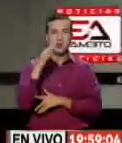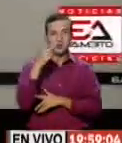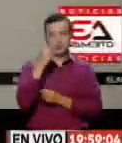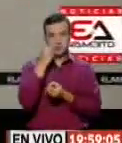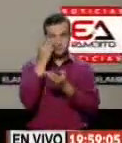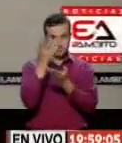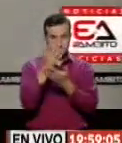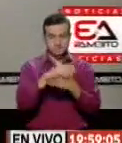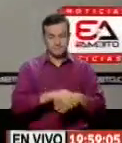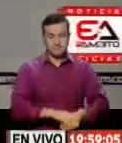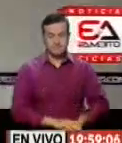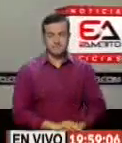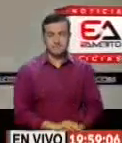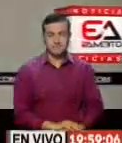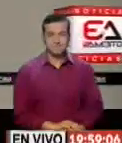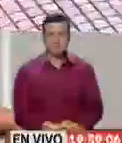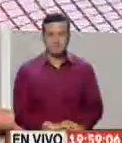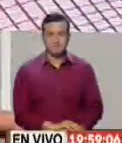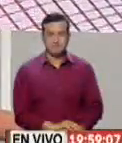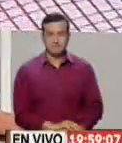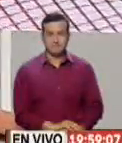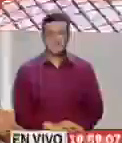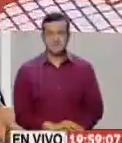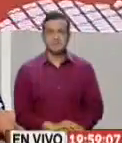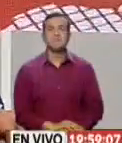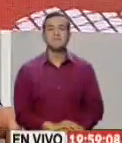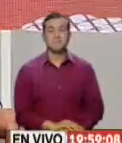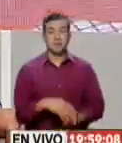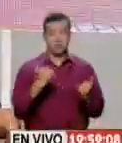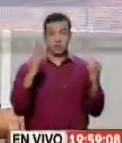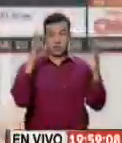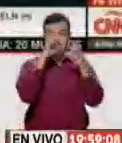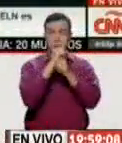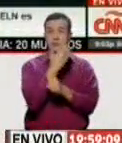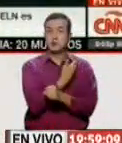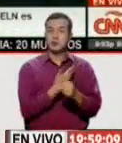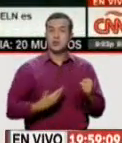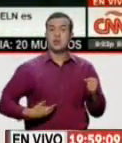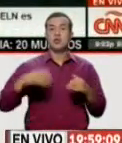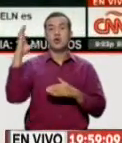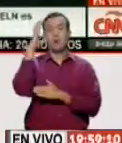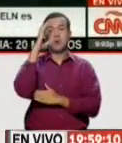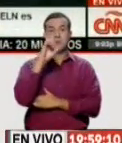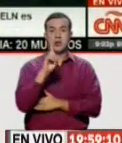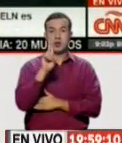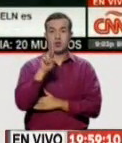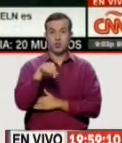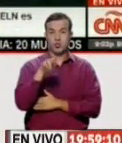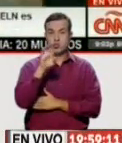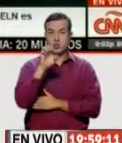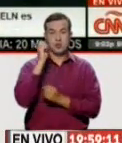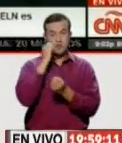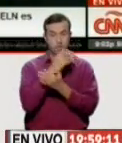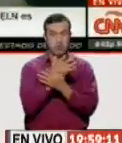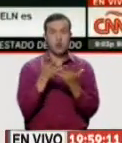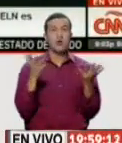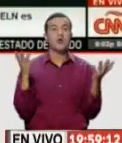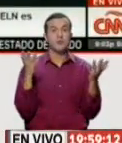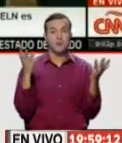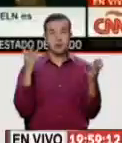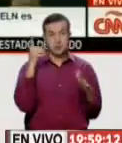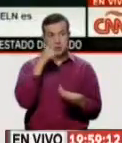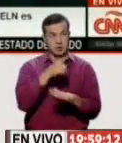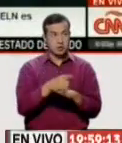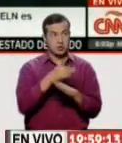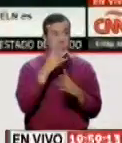Americanos. Fernanda de la Bastida, Telediario. Y esta noche el presidente colombiano Iván Duque anunció que se levanta la suspensión de las órdenes